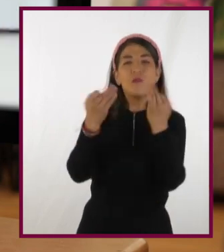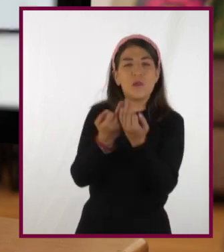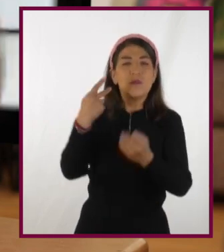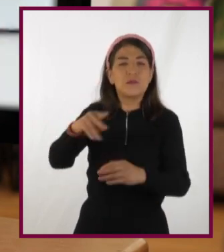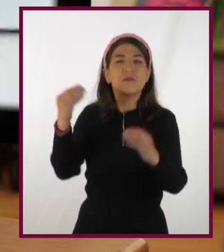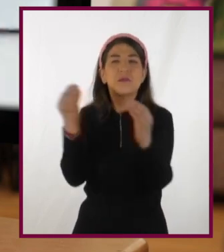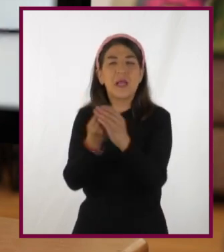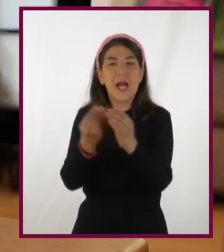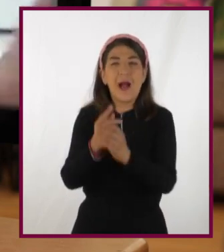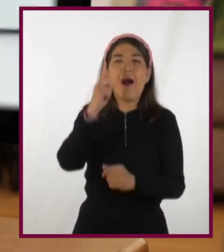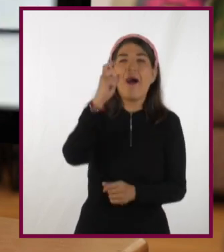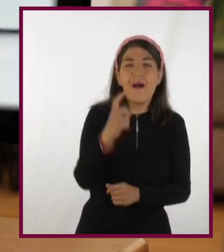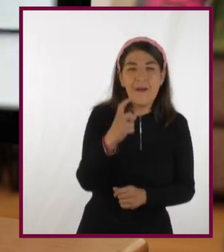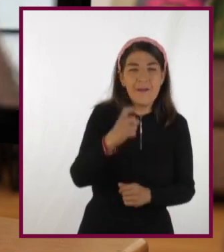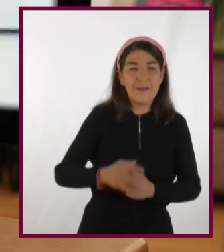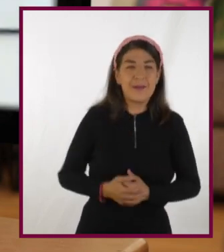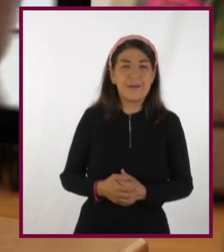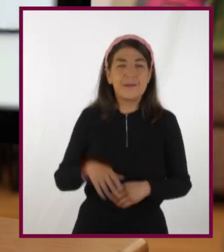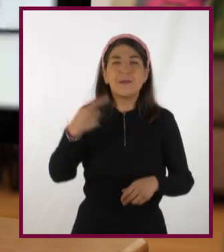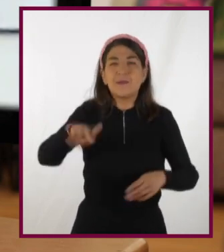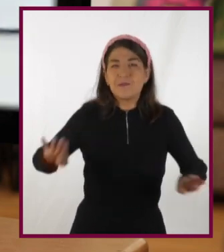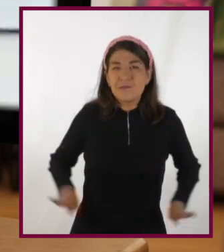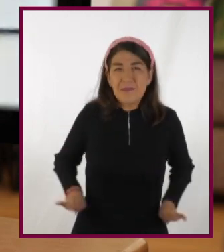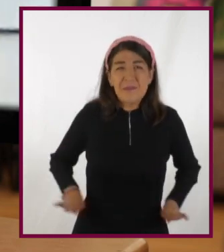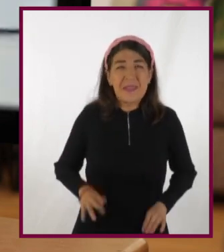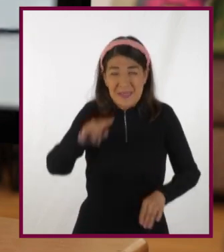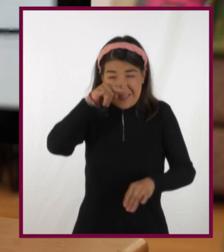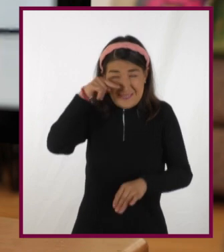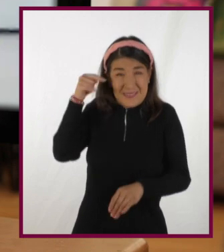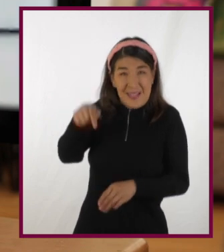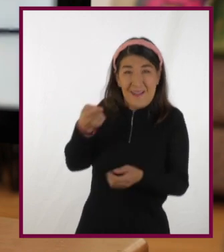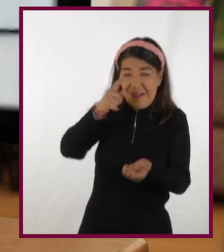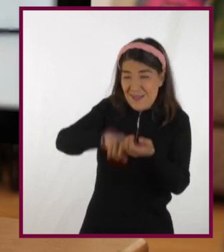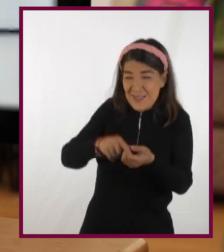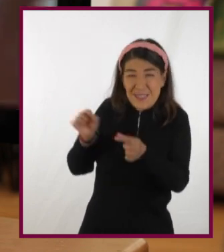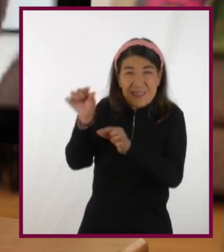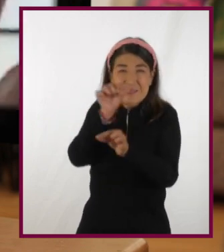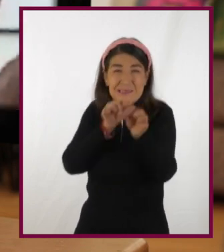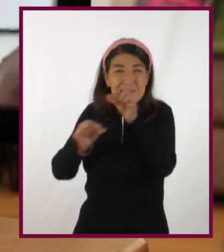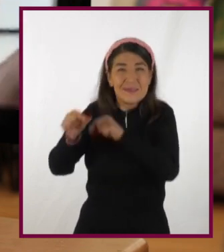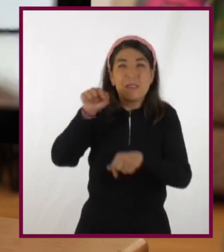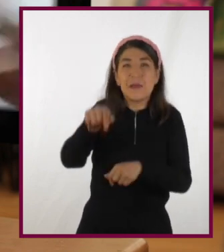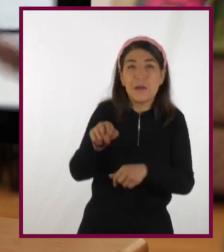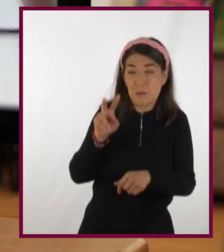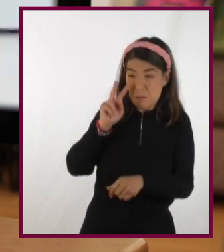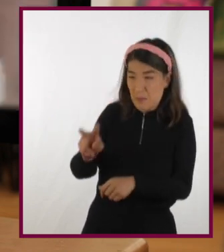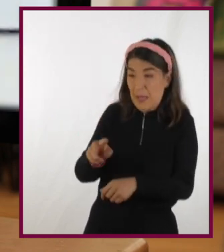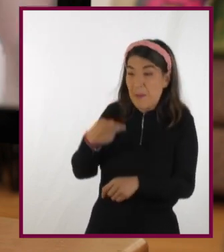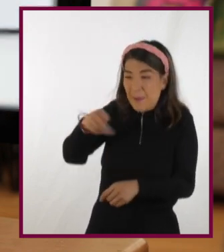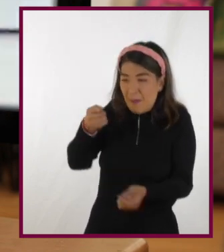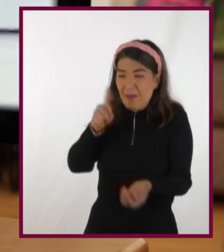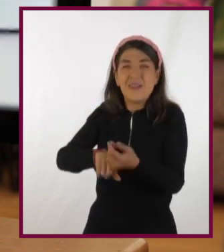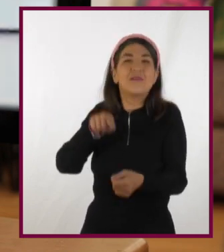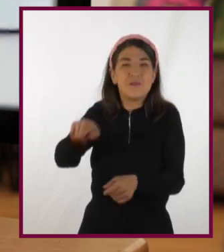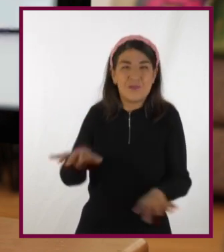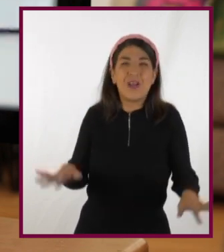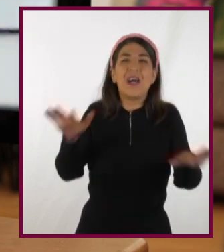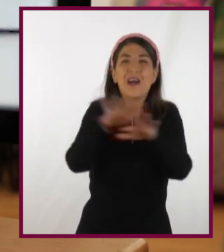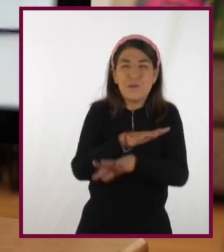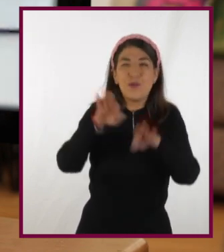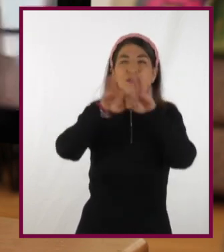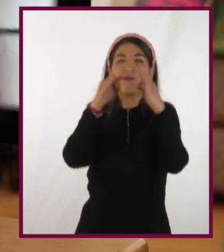complicada, pueden estar compuestas de agua, digamos, con un montón de partículas pequeñas que no vemos a simple vista, pero que alteran la manera en la